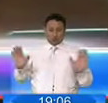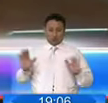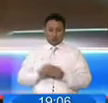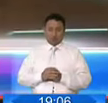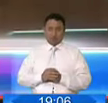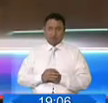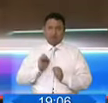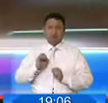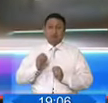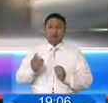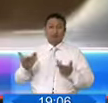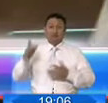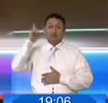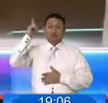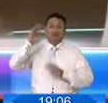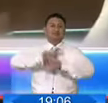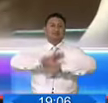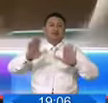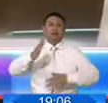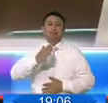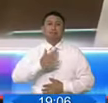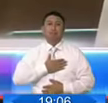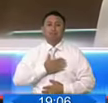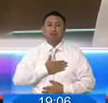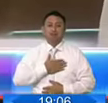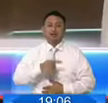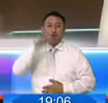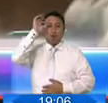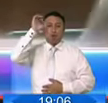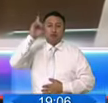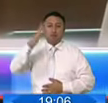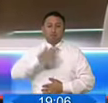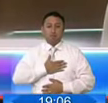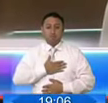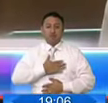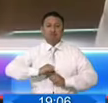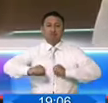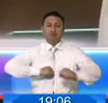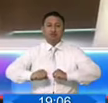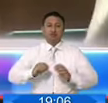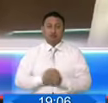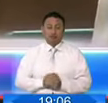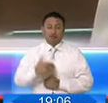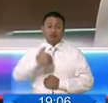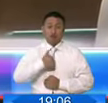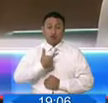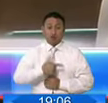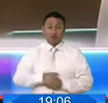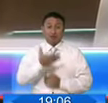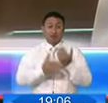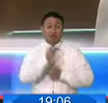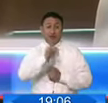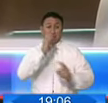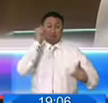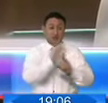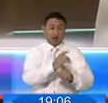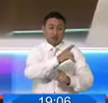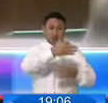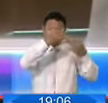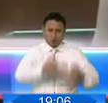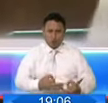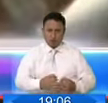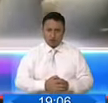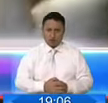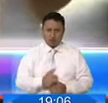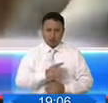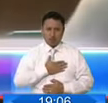respondo con ningún líder respondo por mis palabras y por mis actos y cuando yo ofenda a alguien tenga la seguridad que